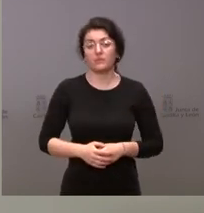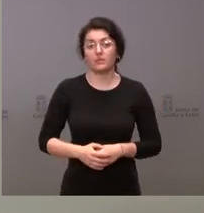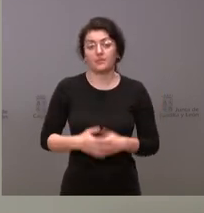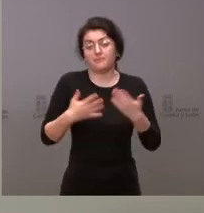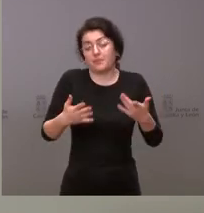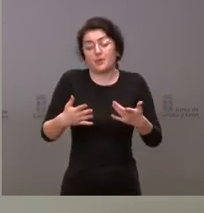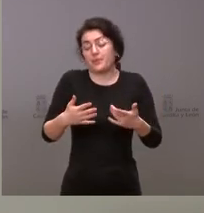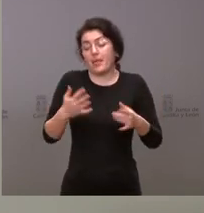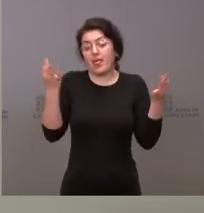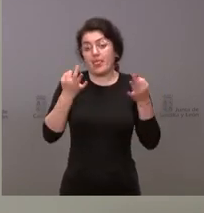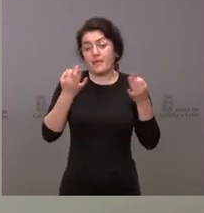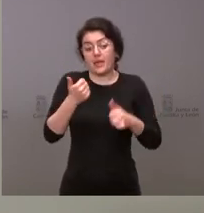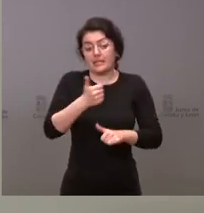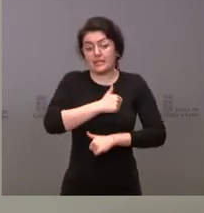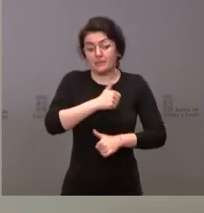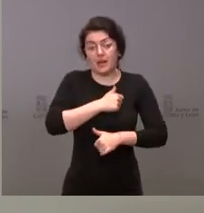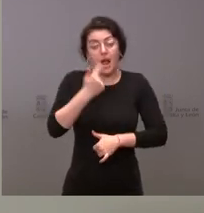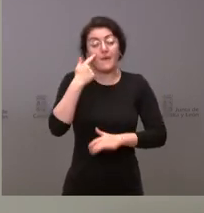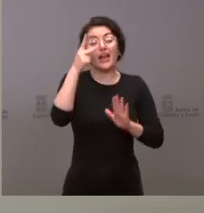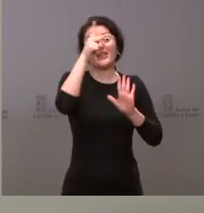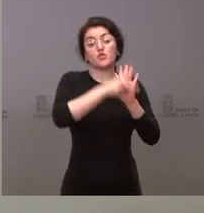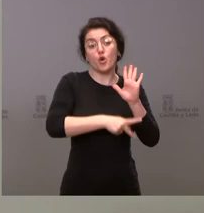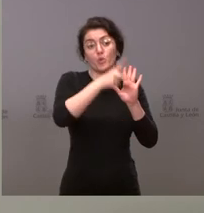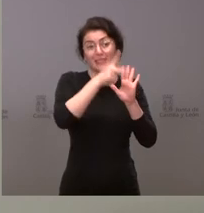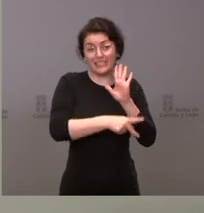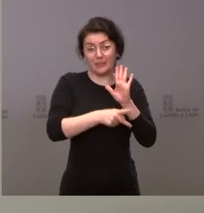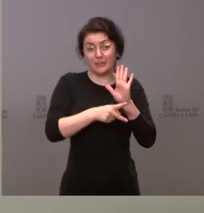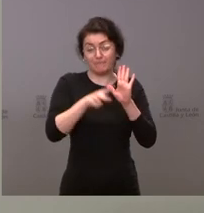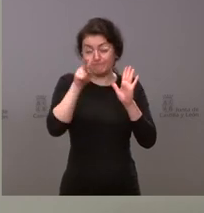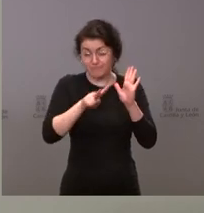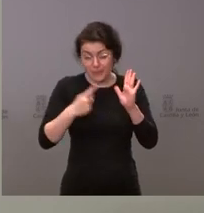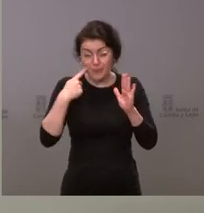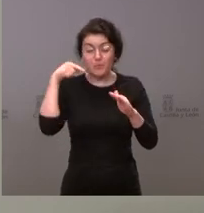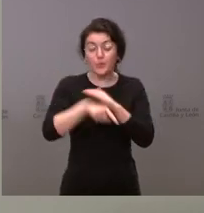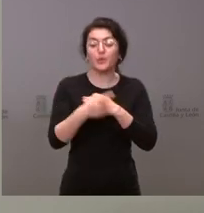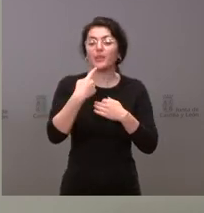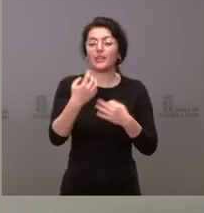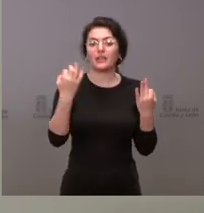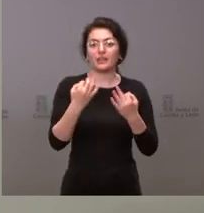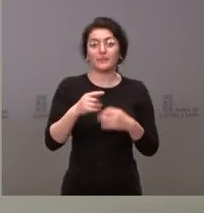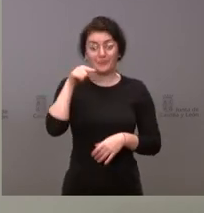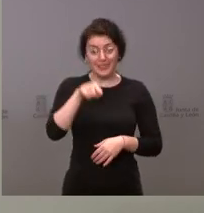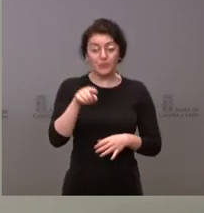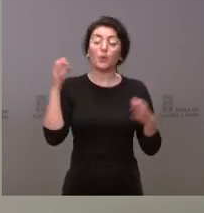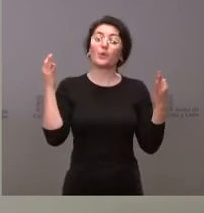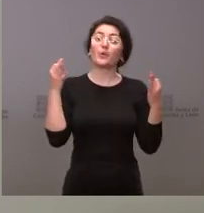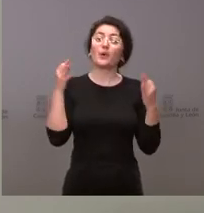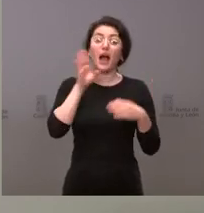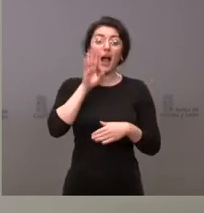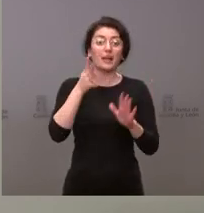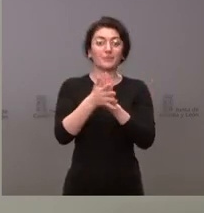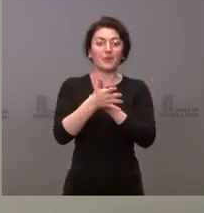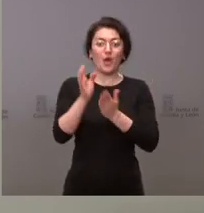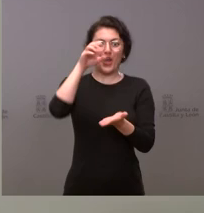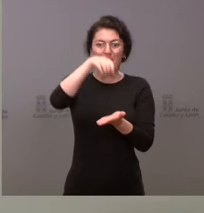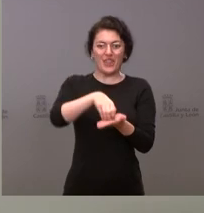a leer la normativa con detalle y esto de lo que estamos hablando es exclusivamente en los centros de trabajo propios